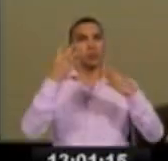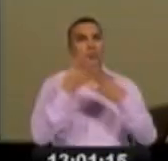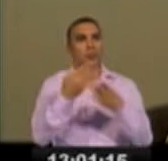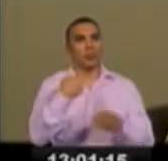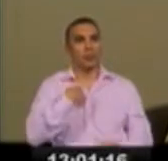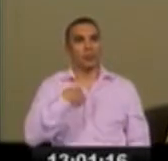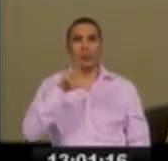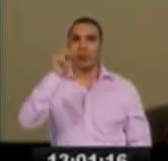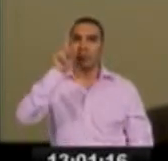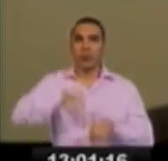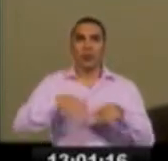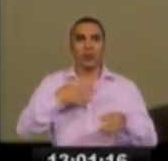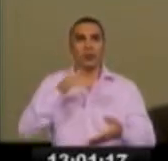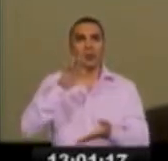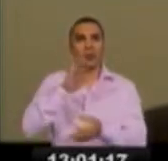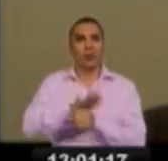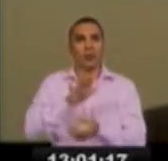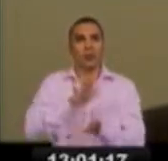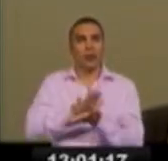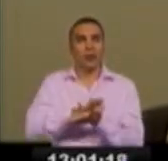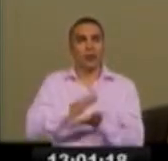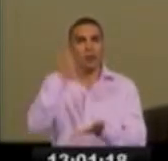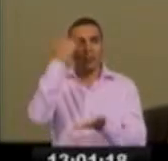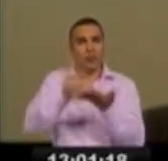podía estar tranquila porque